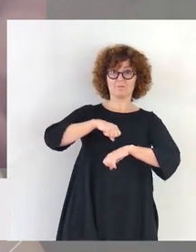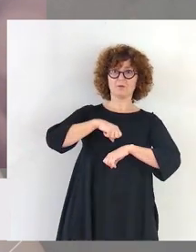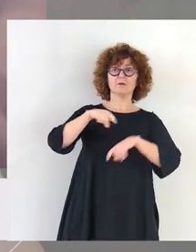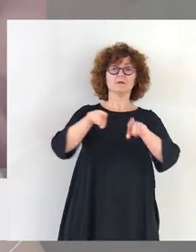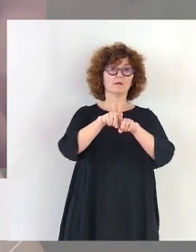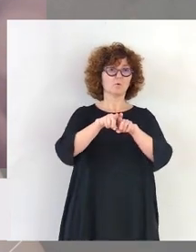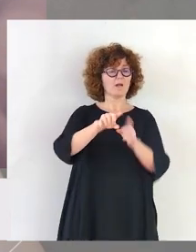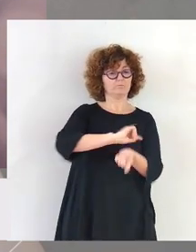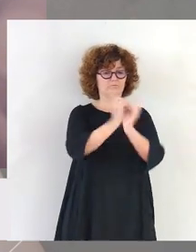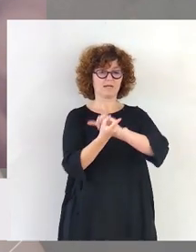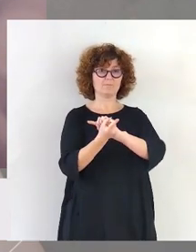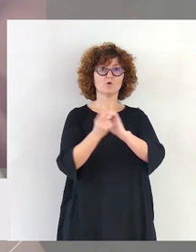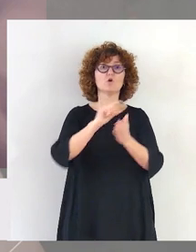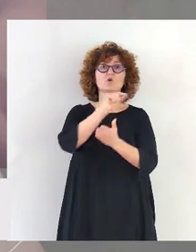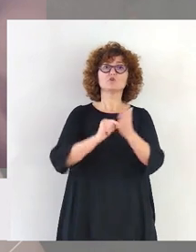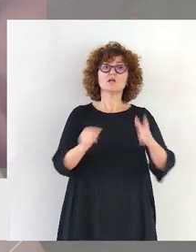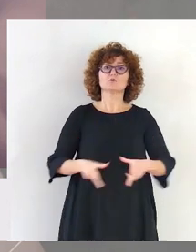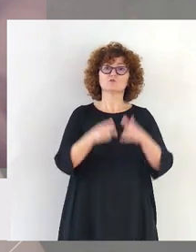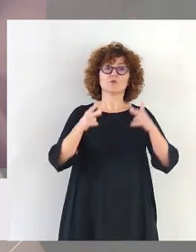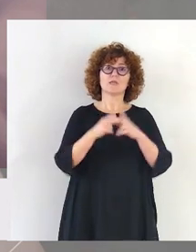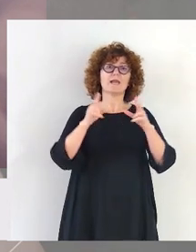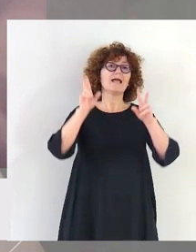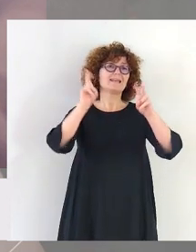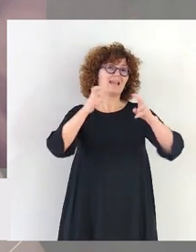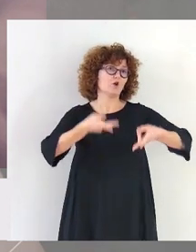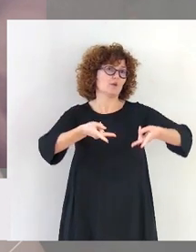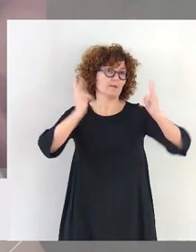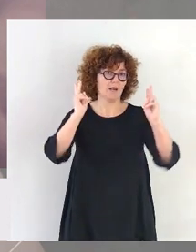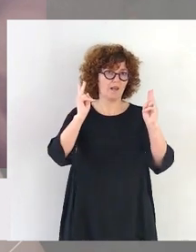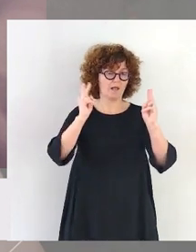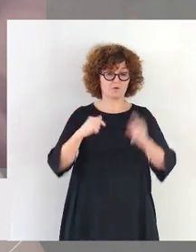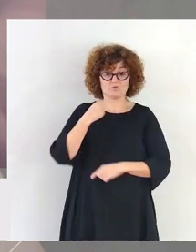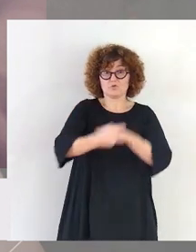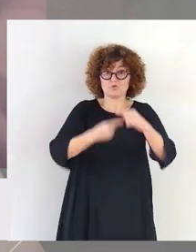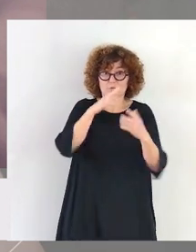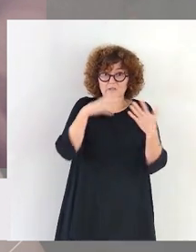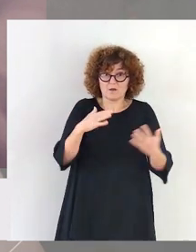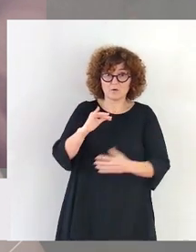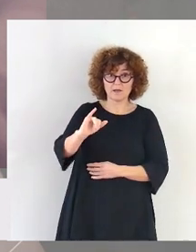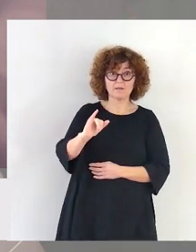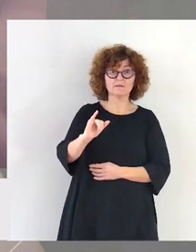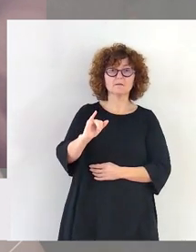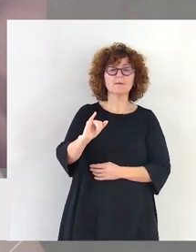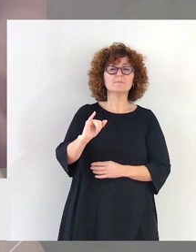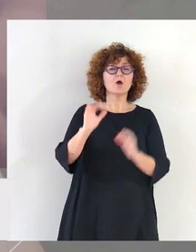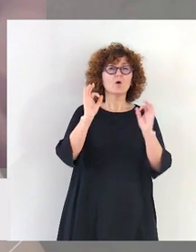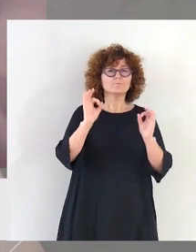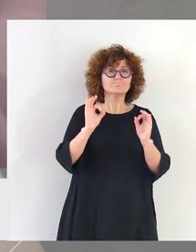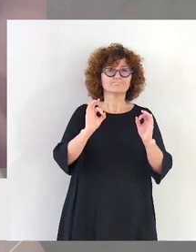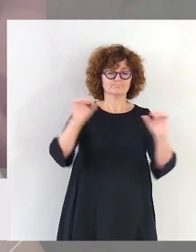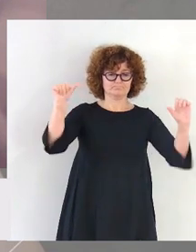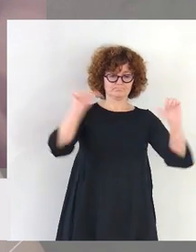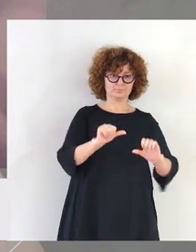neoliberal con los efectos que conocemos y hoy eh yo creo que a raíz sobre todo de la crisis financiera del